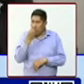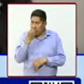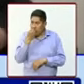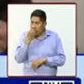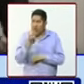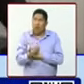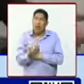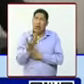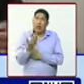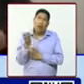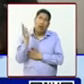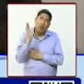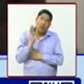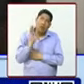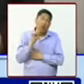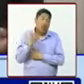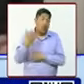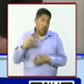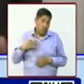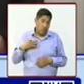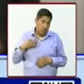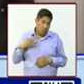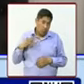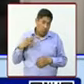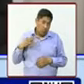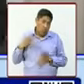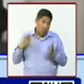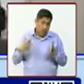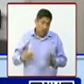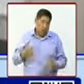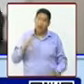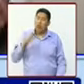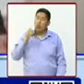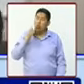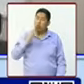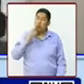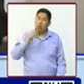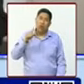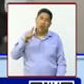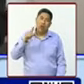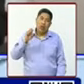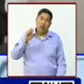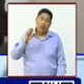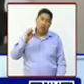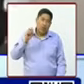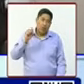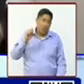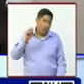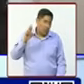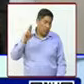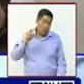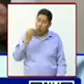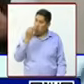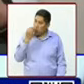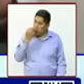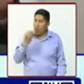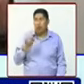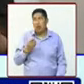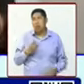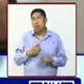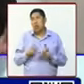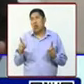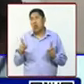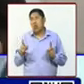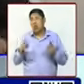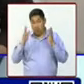el día, otra de las señoras voluntarias, la señora Leonor, que ha estado con él, le están dando alimento, pero como tal,